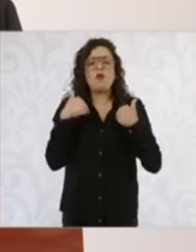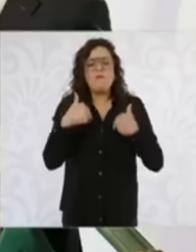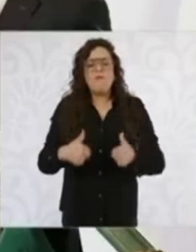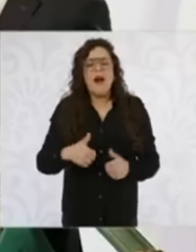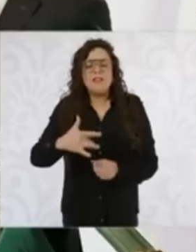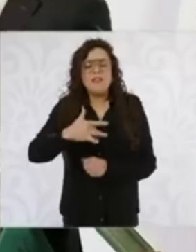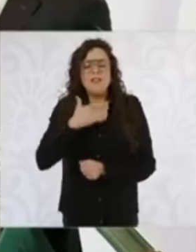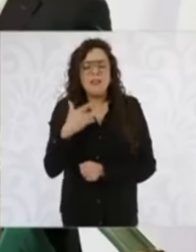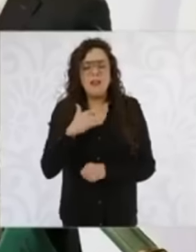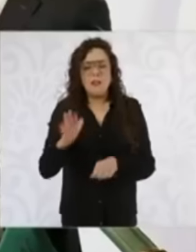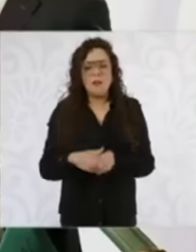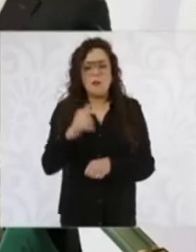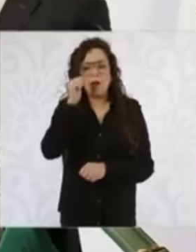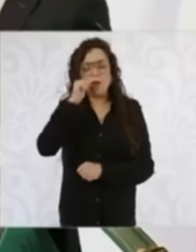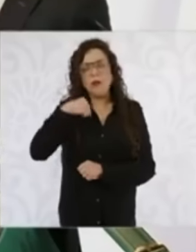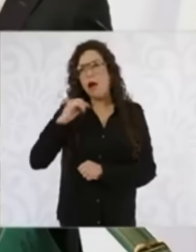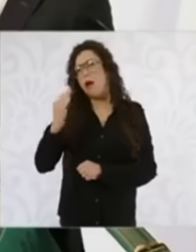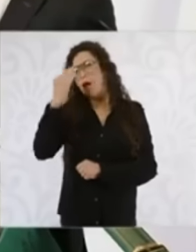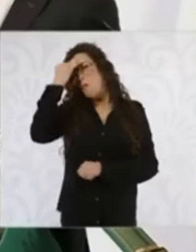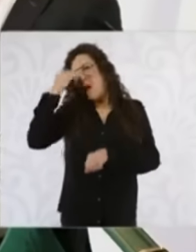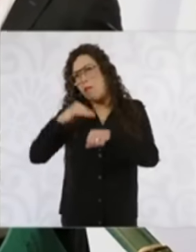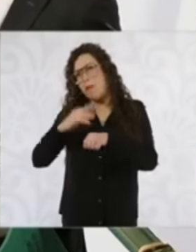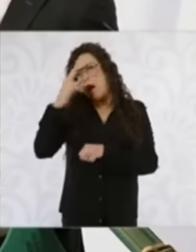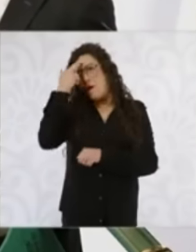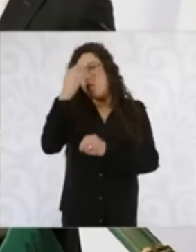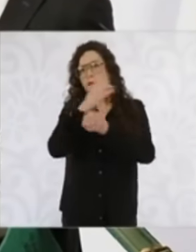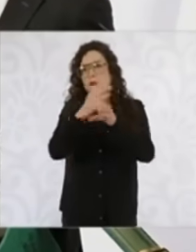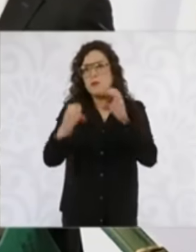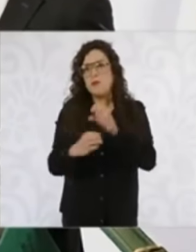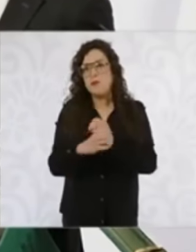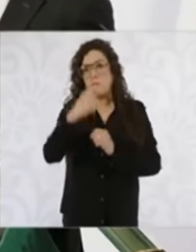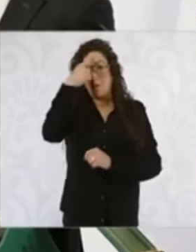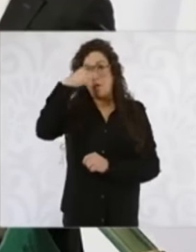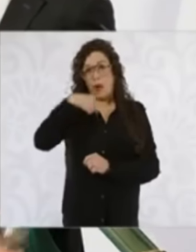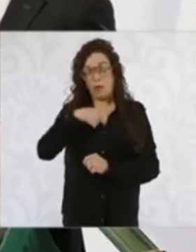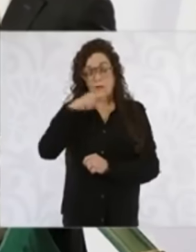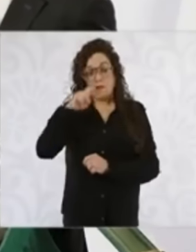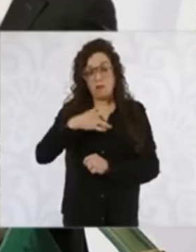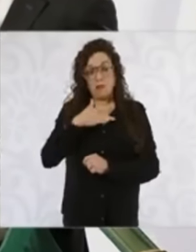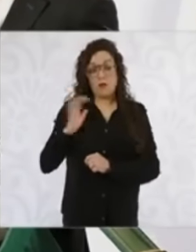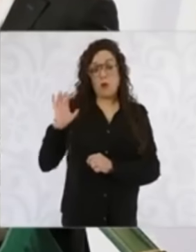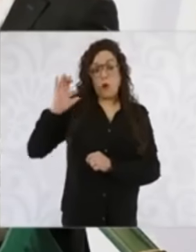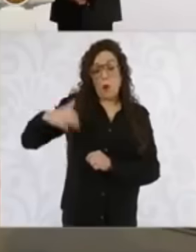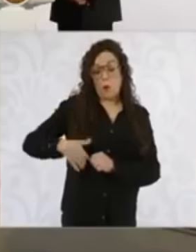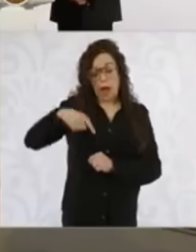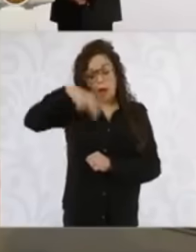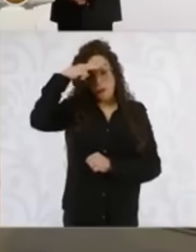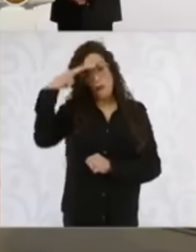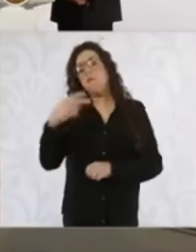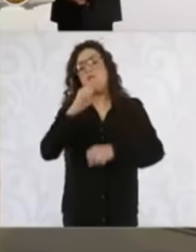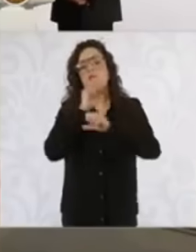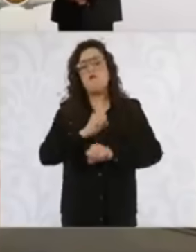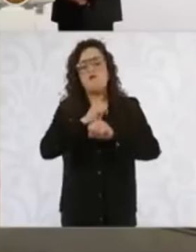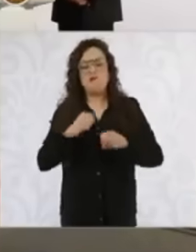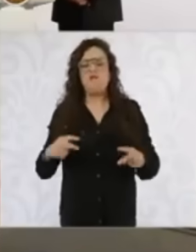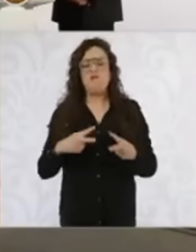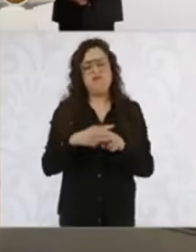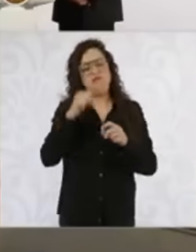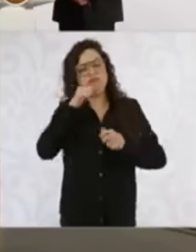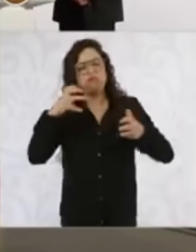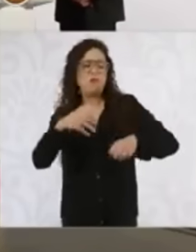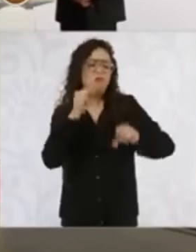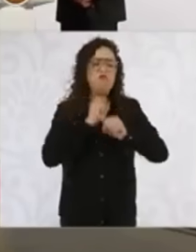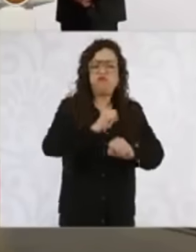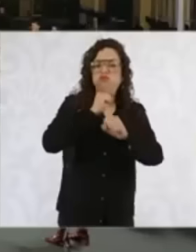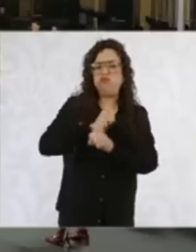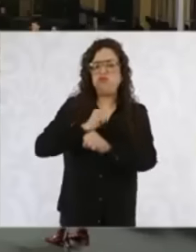y el presupuesto que se está presentando, el paquete global que se está presentando.